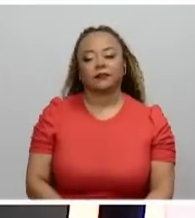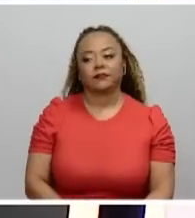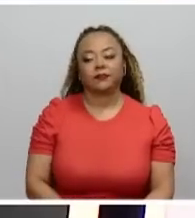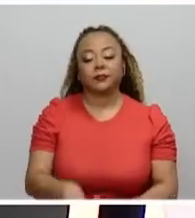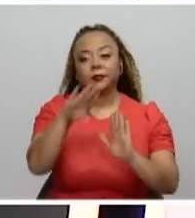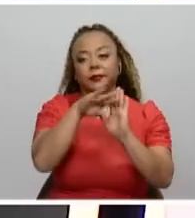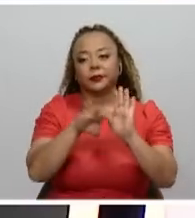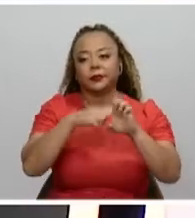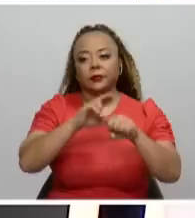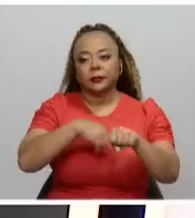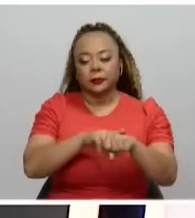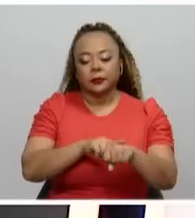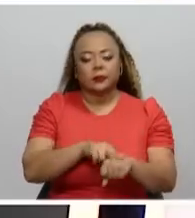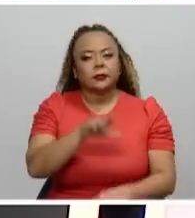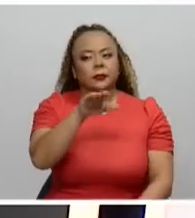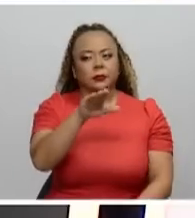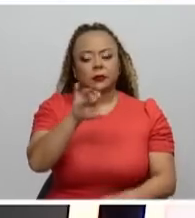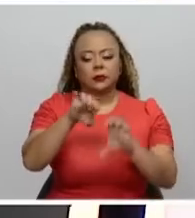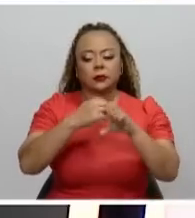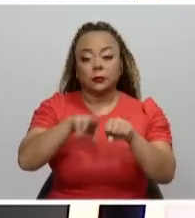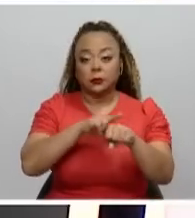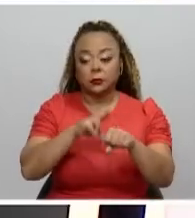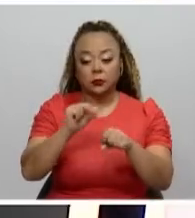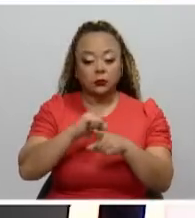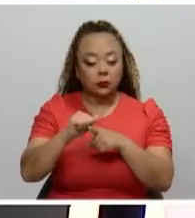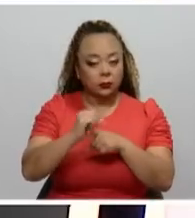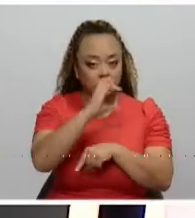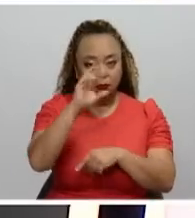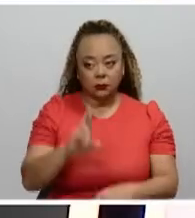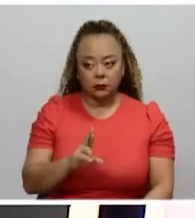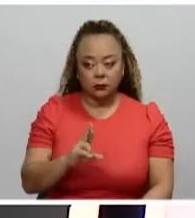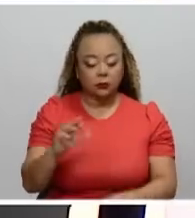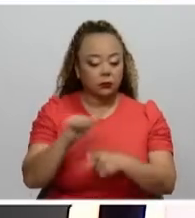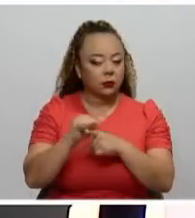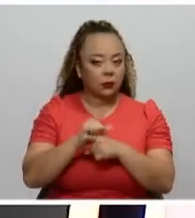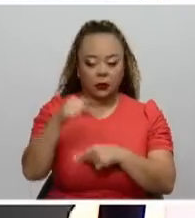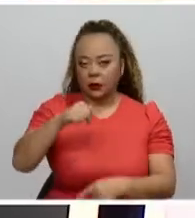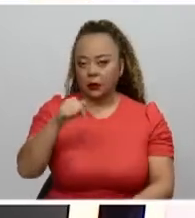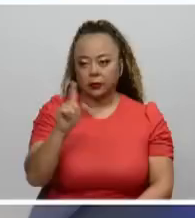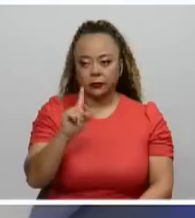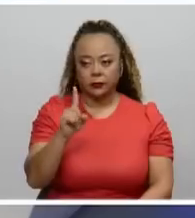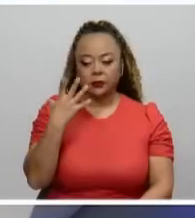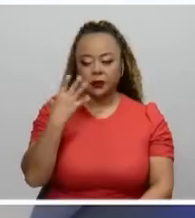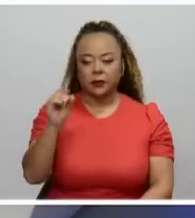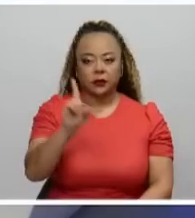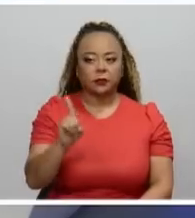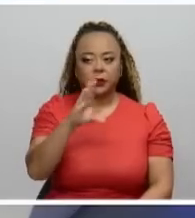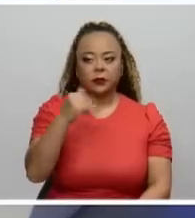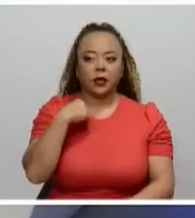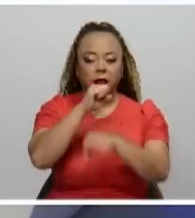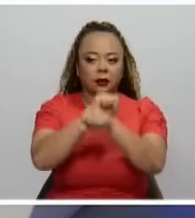la selección Por cierto la selección no va a entrenar en Costa Rica no entrena en Costa Rica se va domingo día